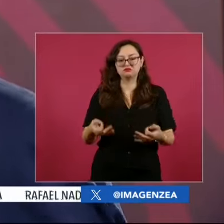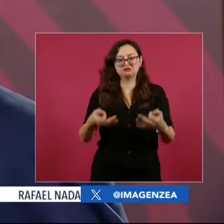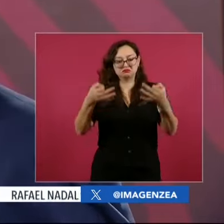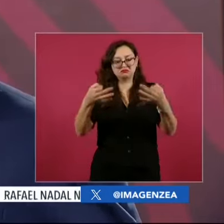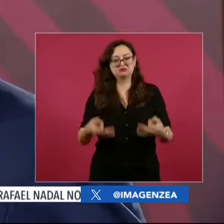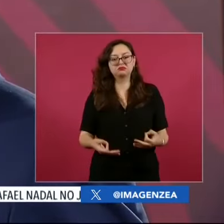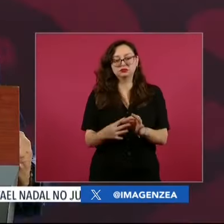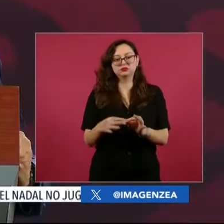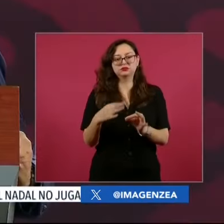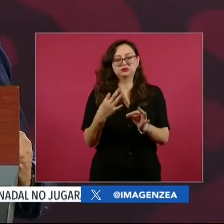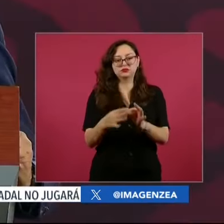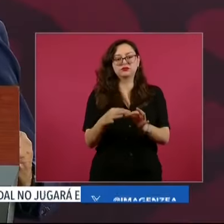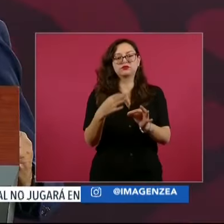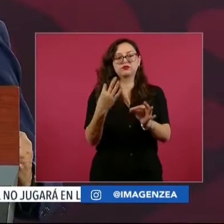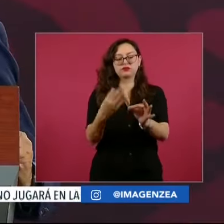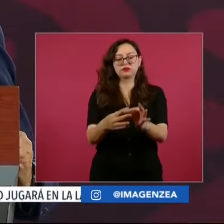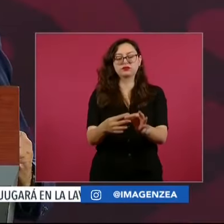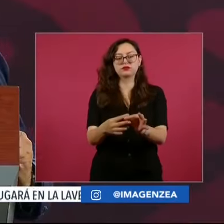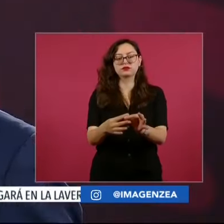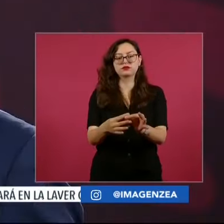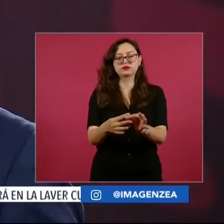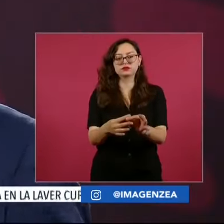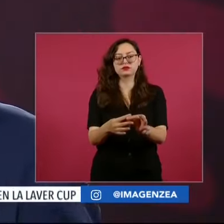principios y con